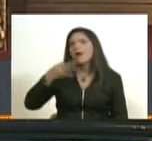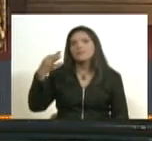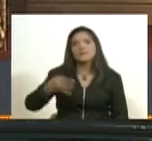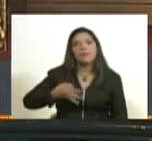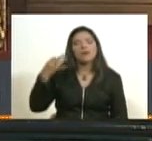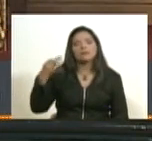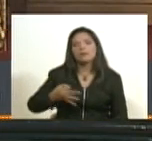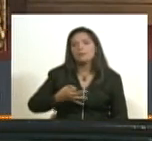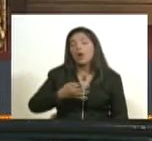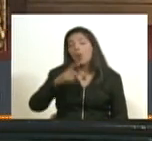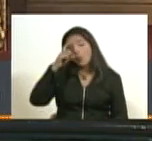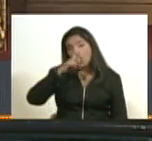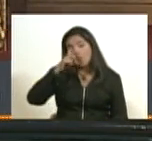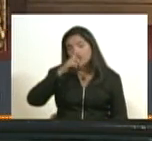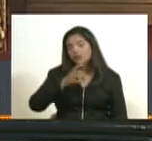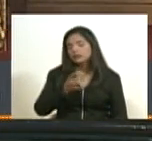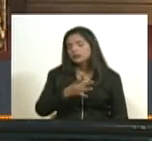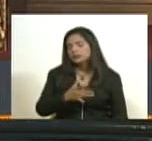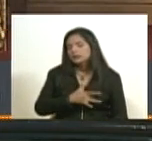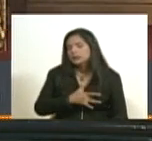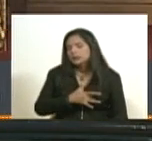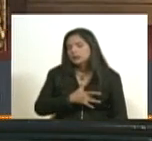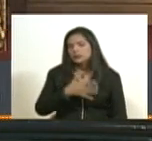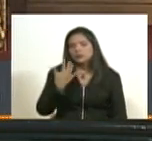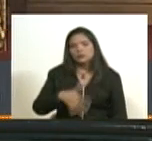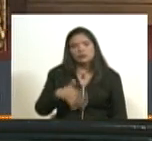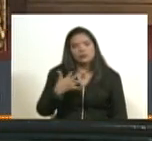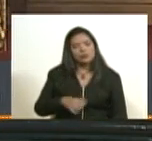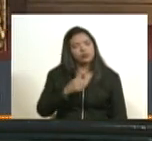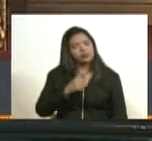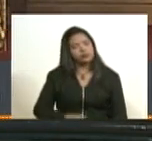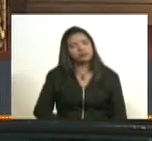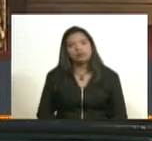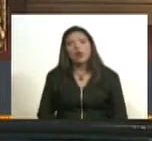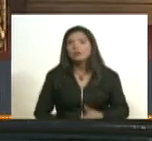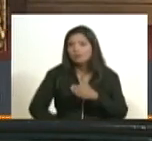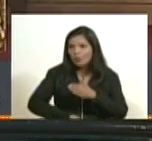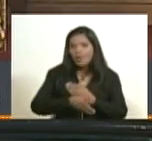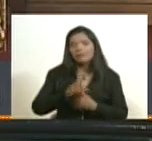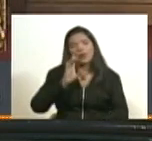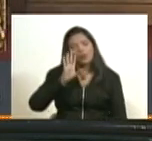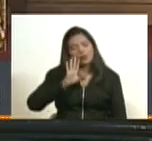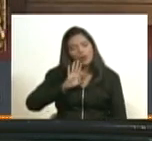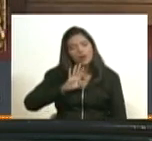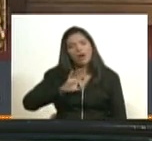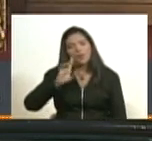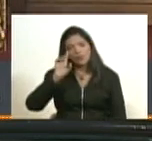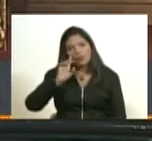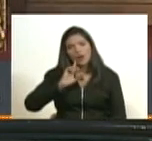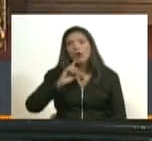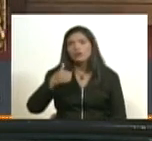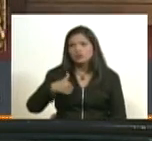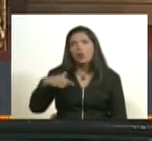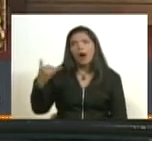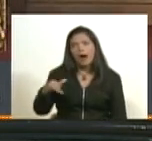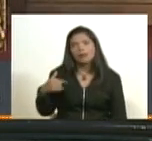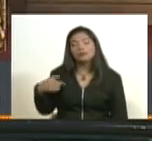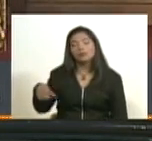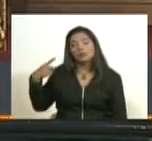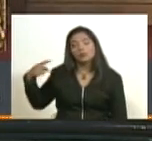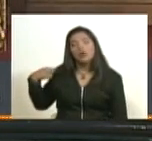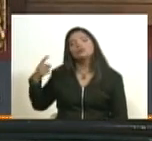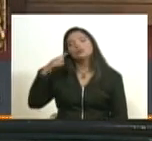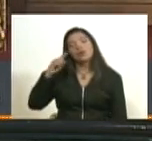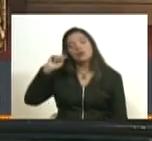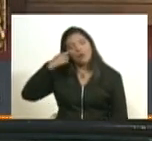judío, doloroso, repudiable el holocausto judío, y todavía lo lloramos. Y yo que tengo raíz judía, todavía lo